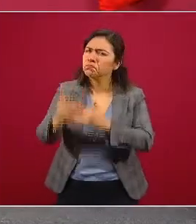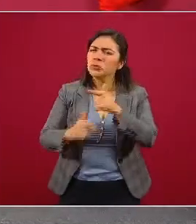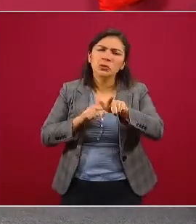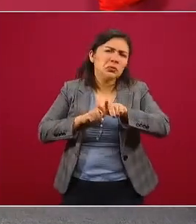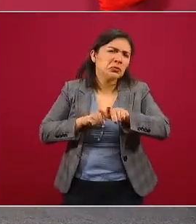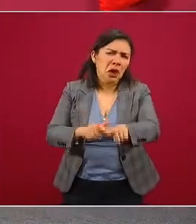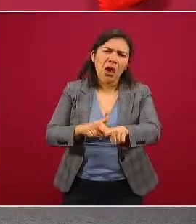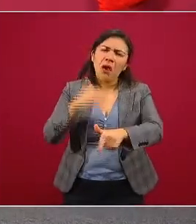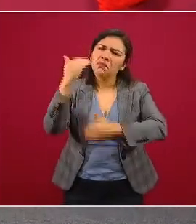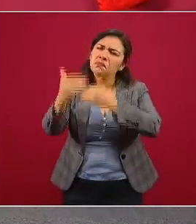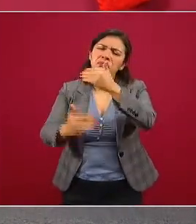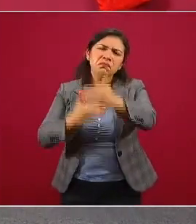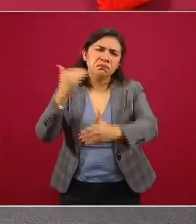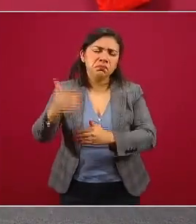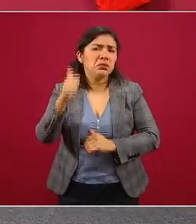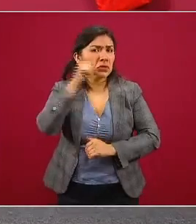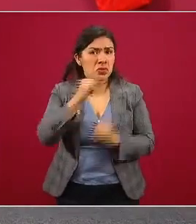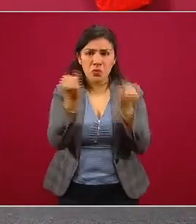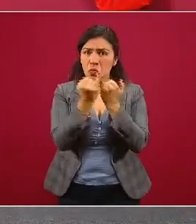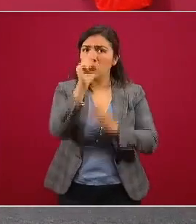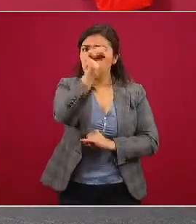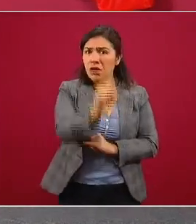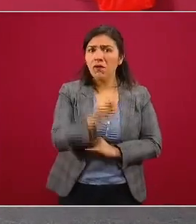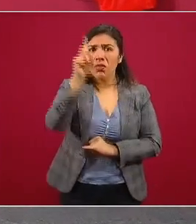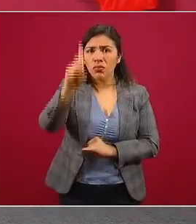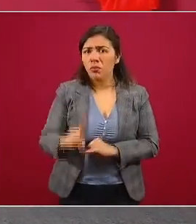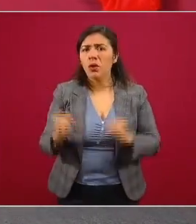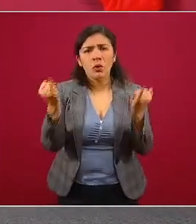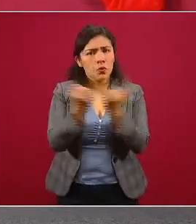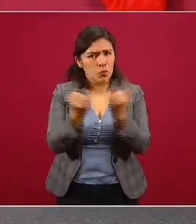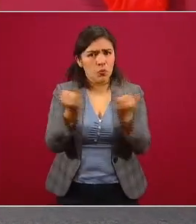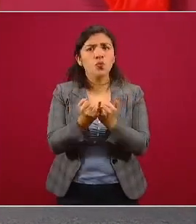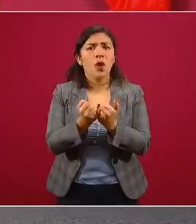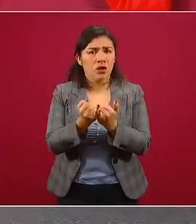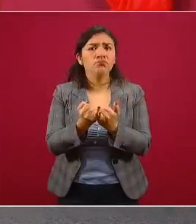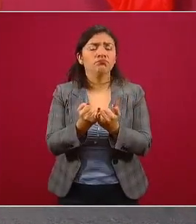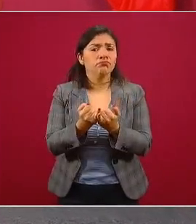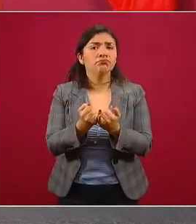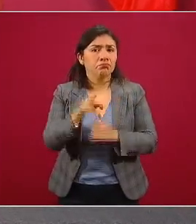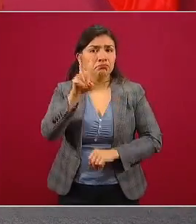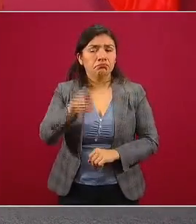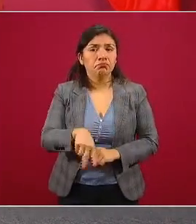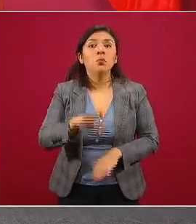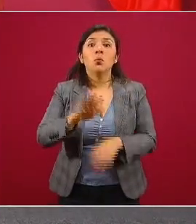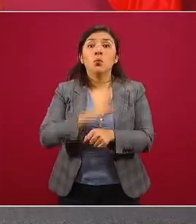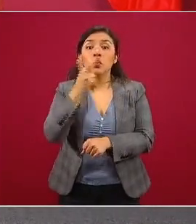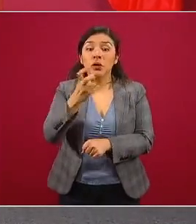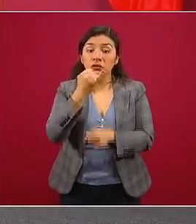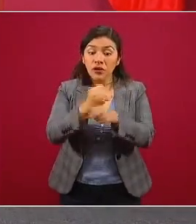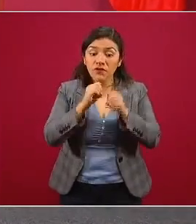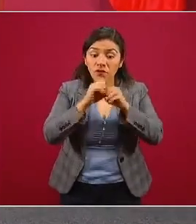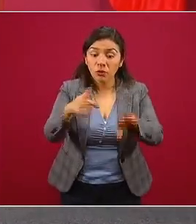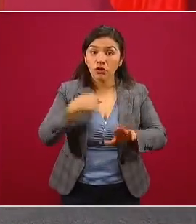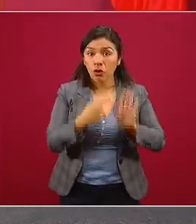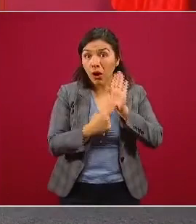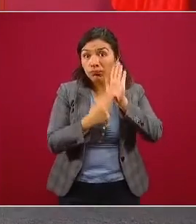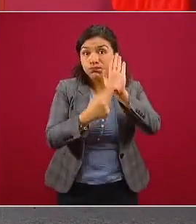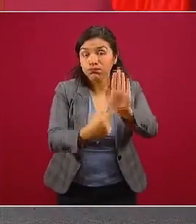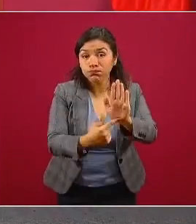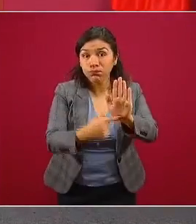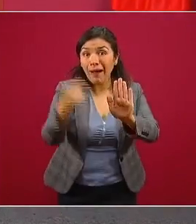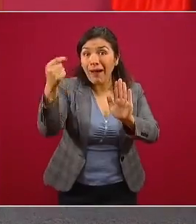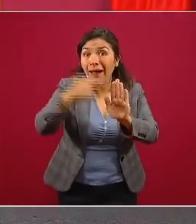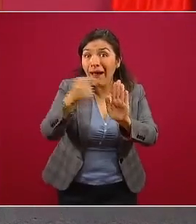permanente, incluye sábado y domingo. Por eso los datos que damos son